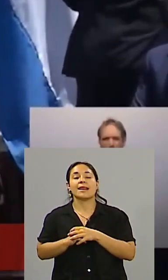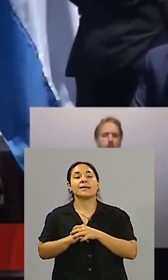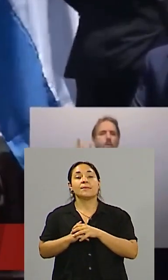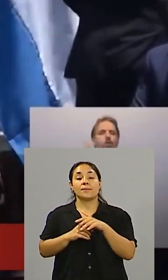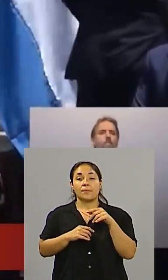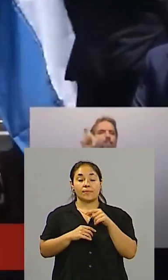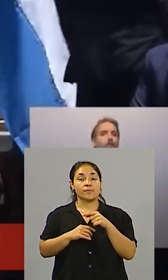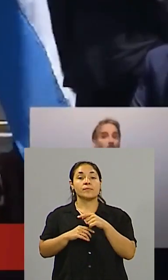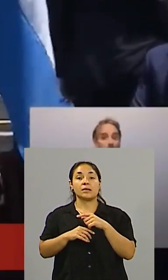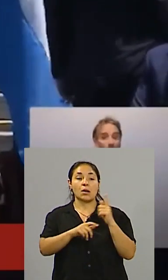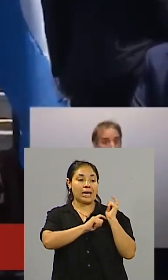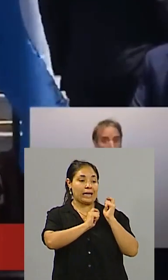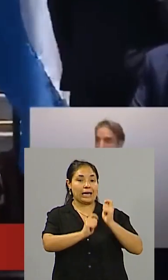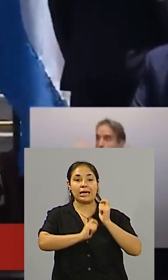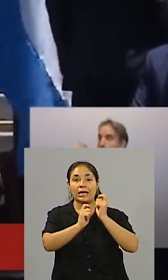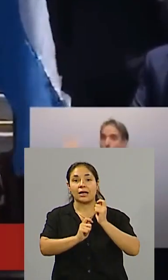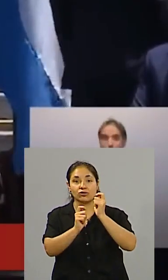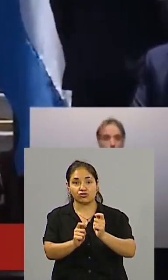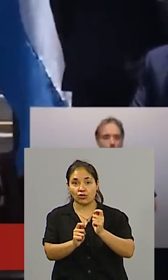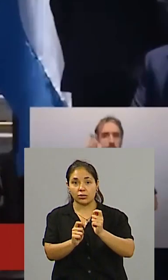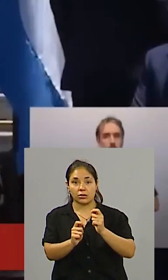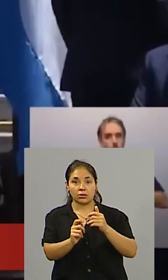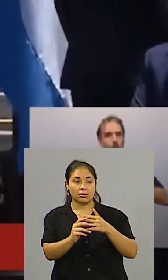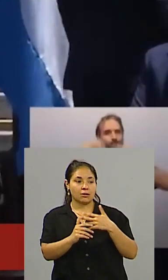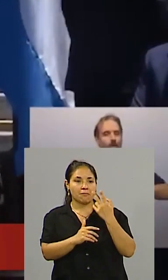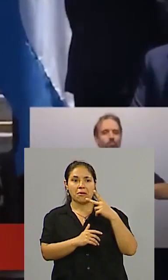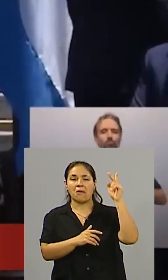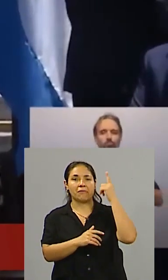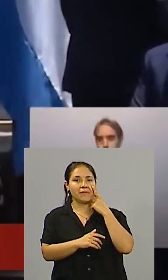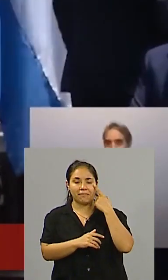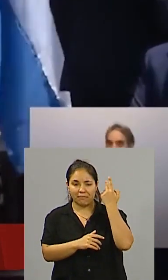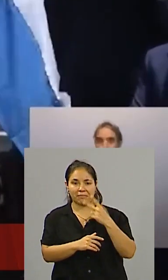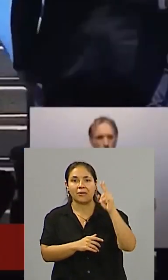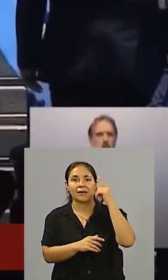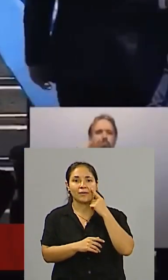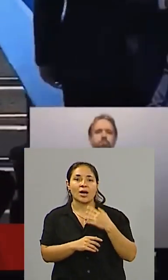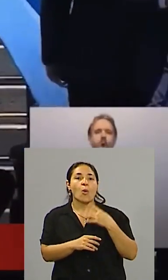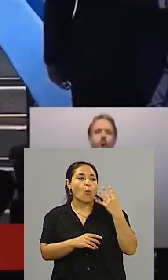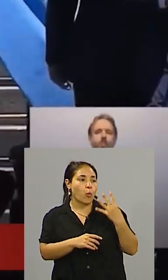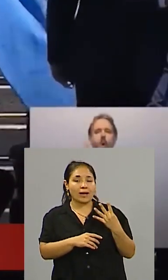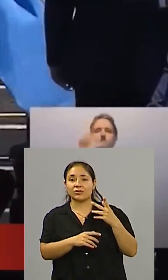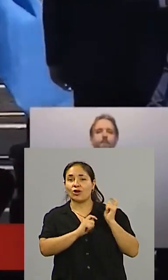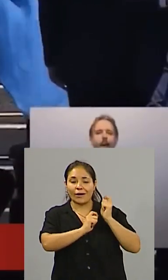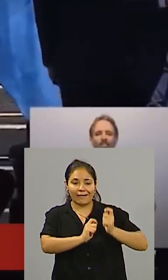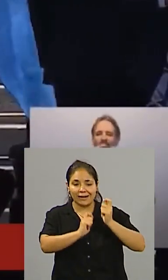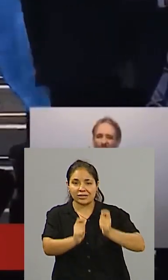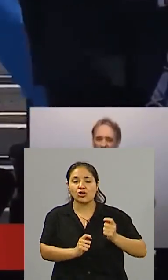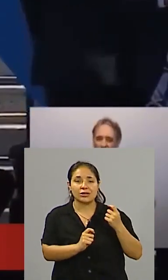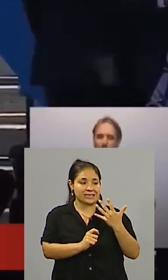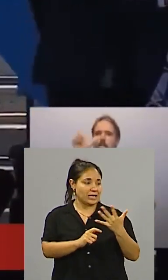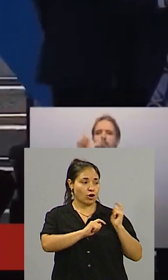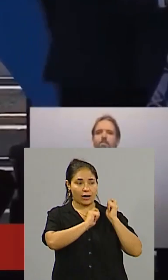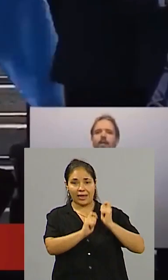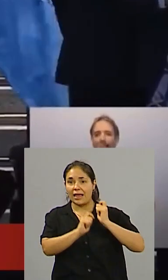que cada generación vive peor que la anterior. Entonces nosotros tenemos 4 o 5 generaciones que, a ver, ven que